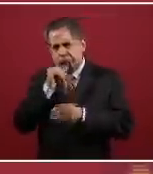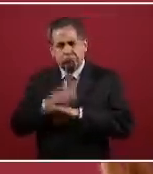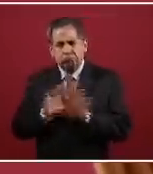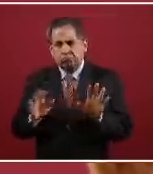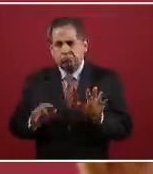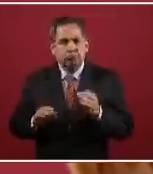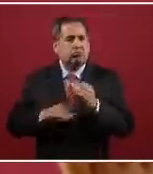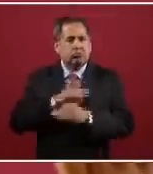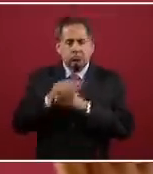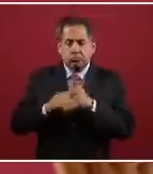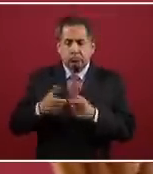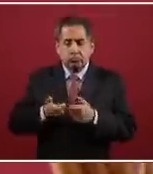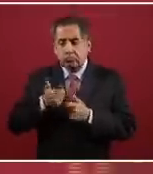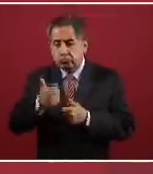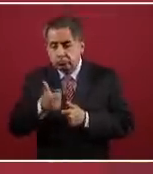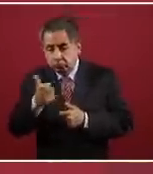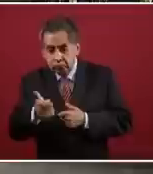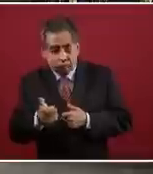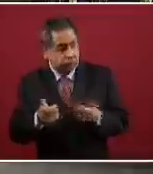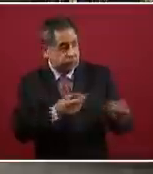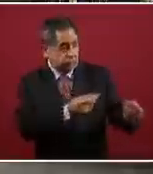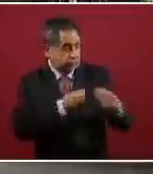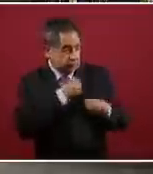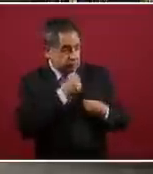Todos los pagos fortuitos se van a reintegrar.